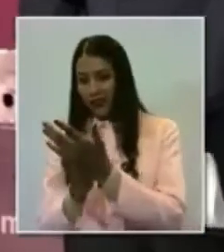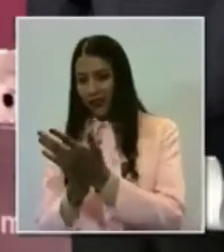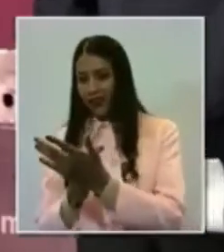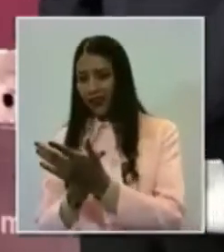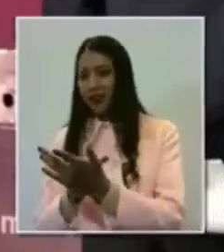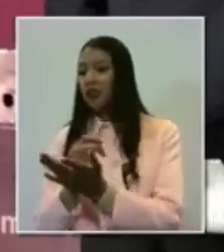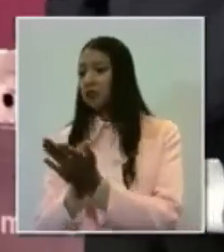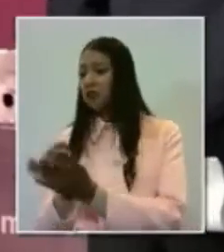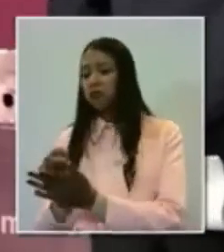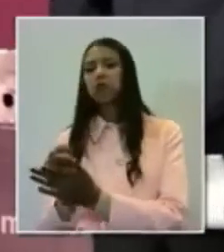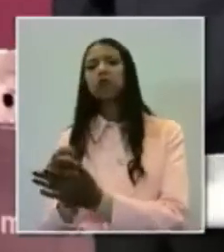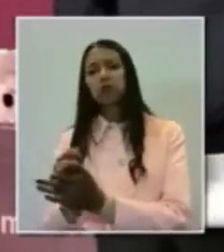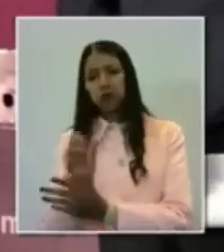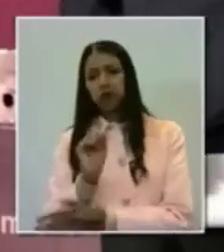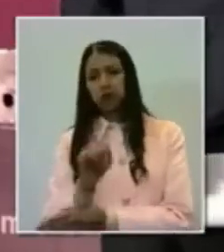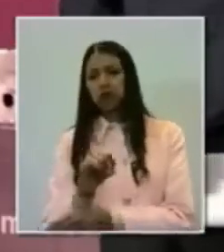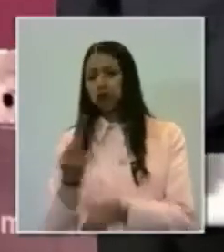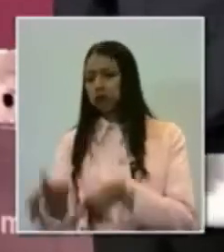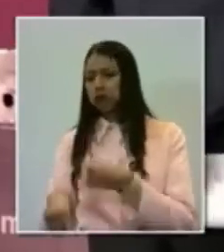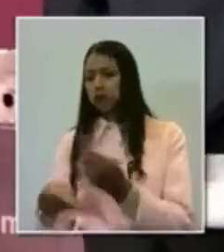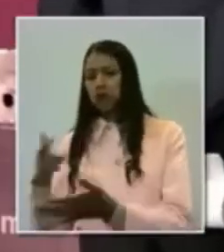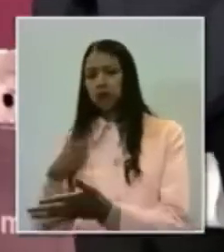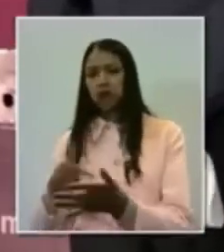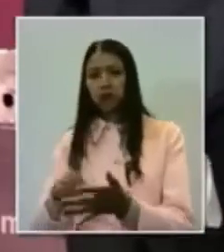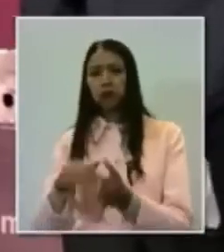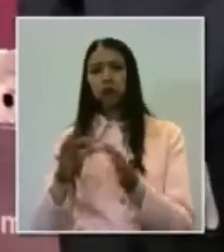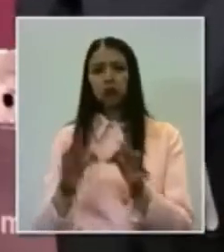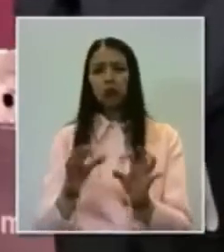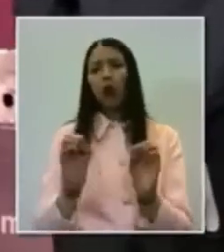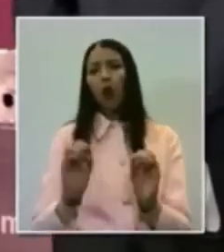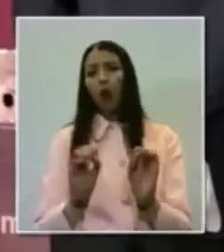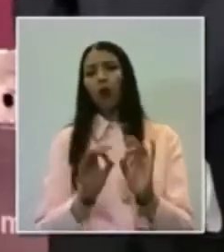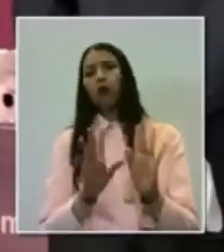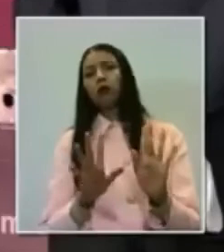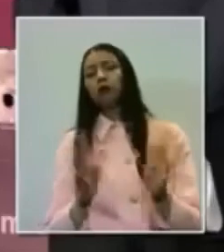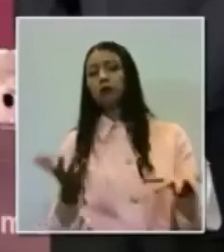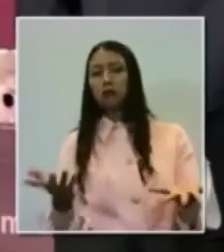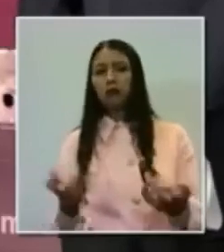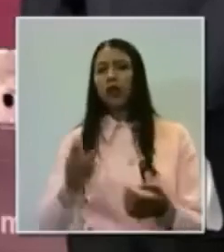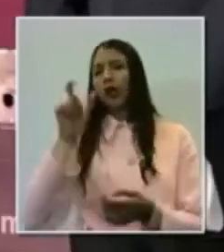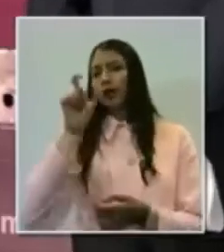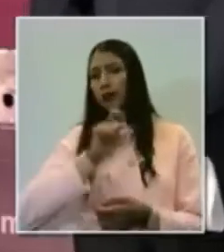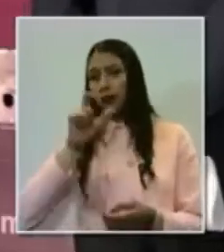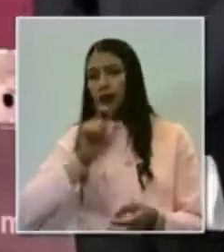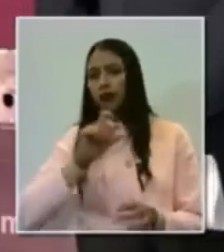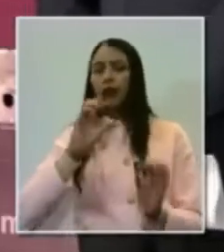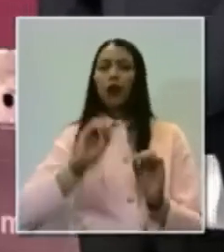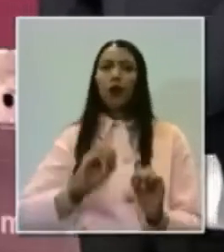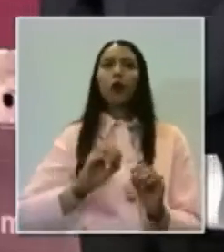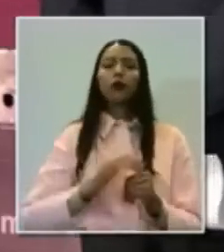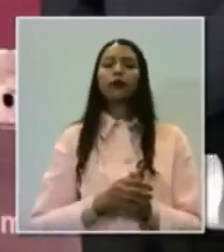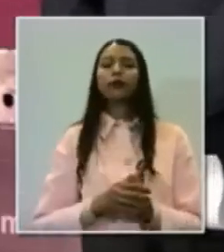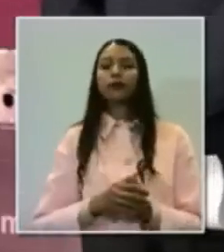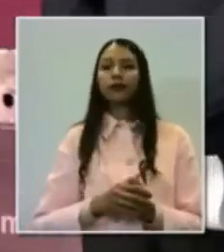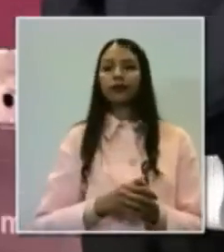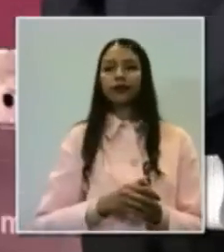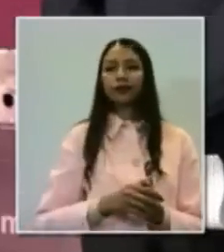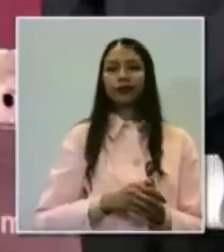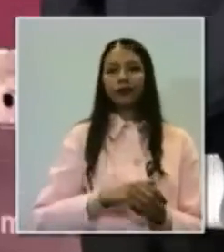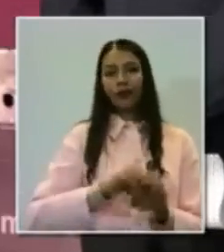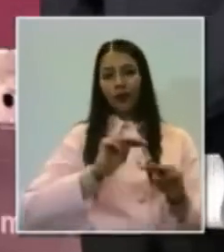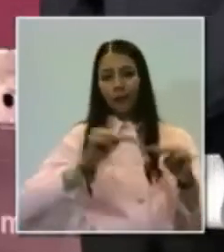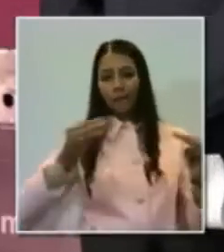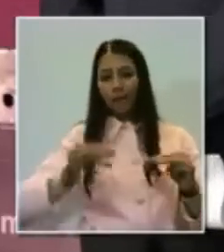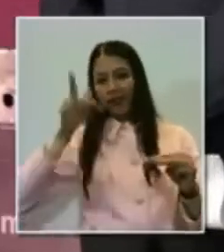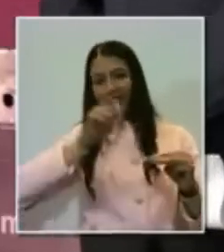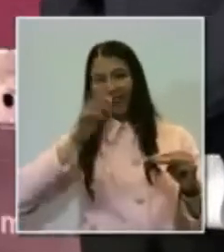ellos mismos deciden irse a los lugares de origen, ¿no? Bueno, en este caso, Aguililla o toda la costa.